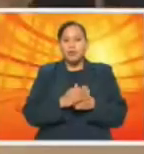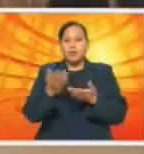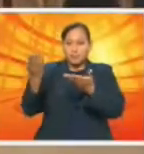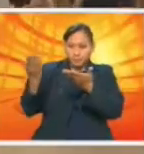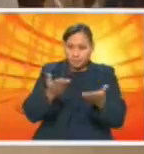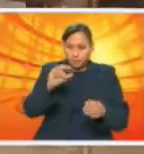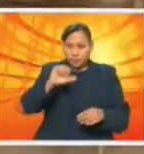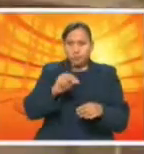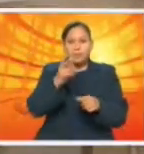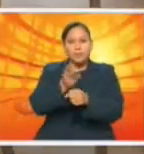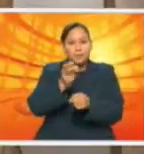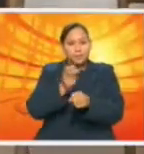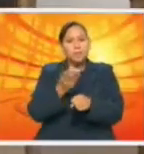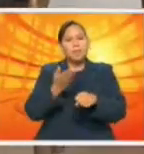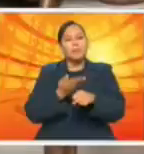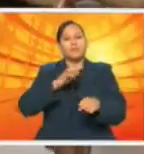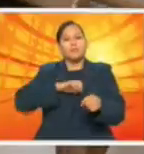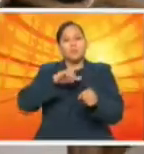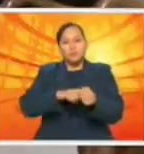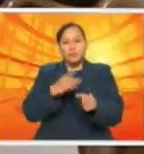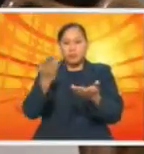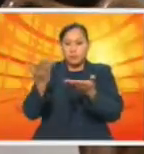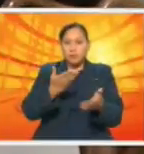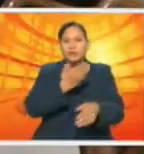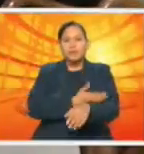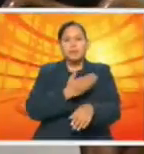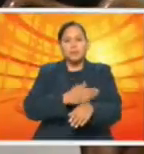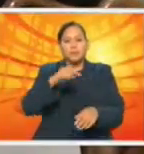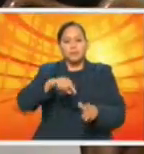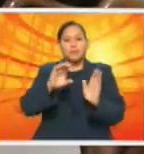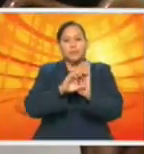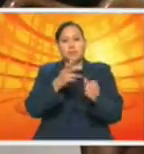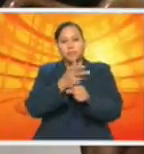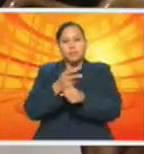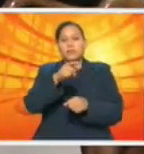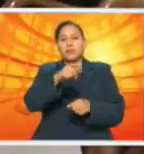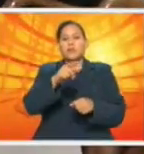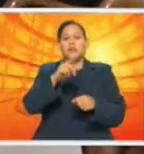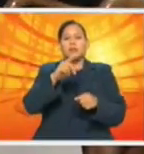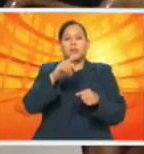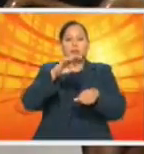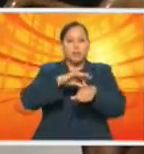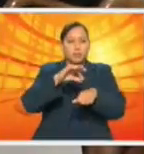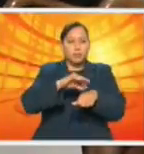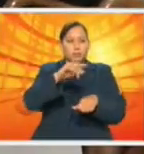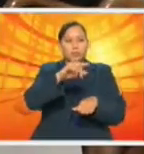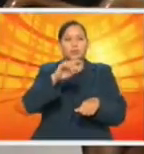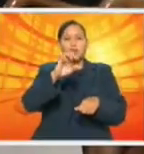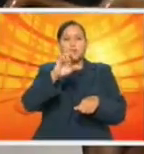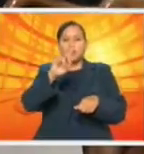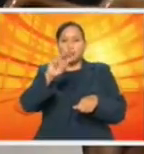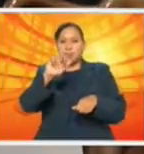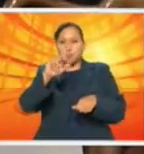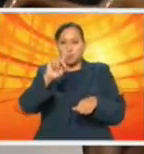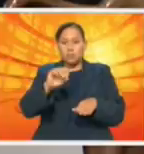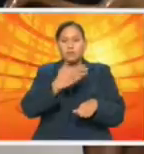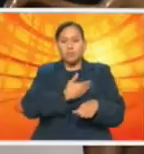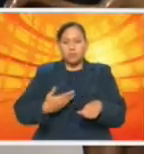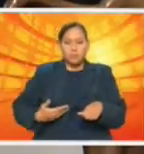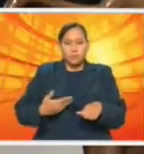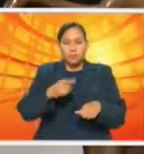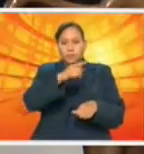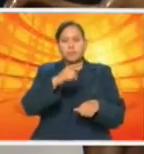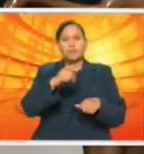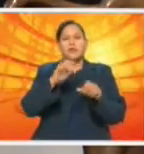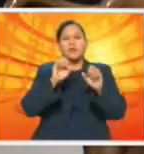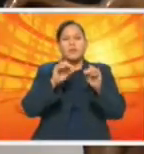Recibimos el día de hoy a un invitado muy especial que nos acompaña aquí en el estudio, el doctor Edgardo Buscaglia, quien es presidente honorario del Instituto de